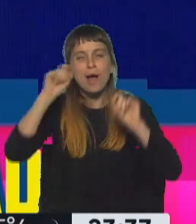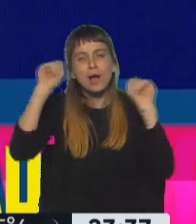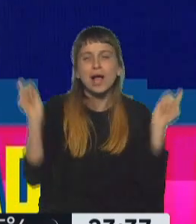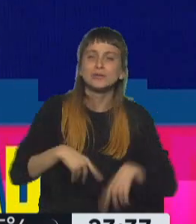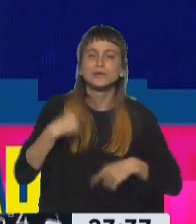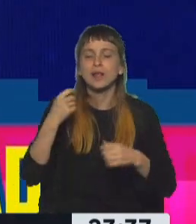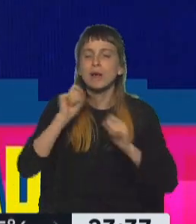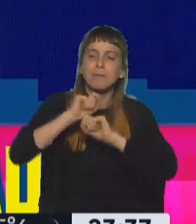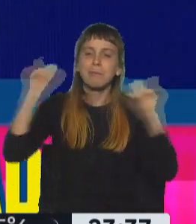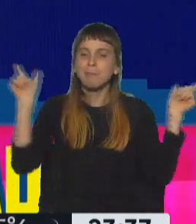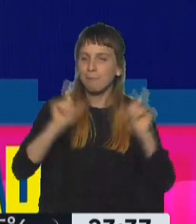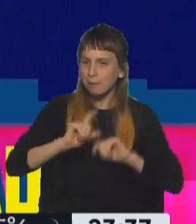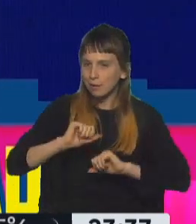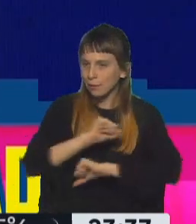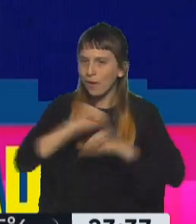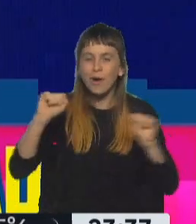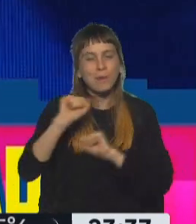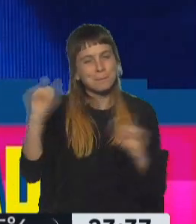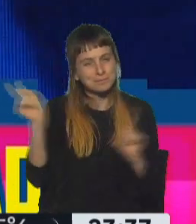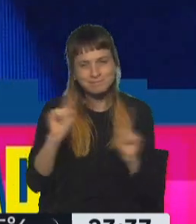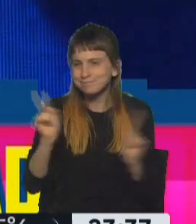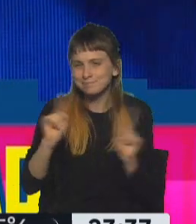Creo en la premeditación,